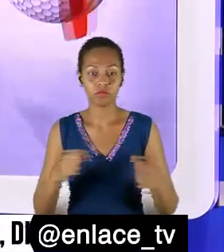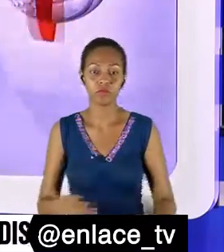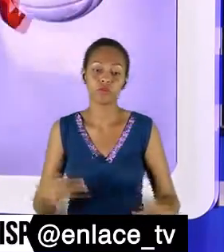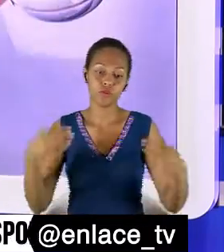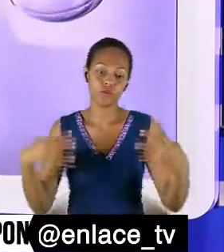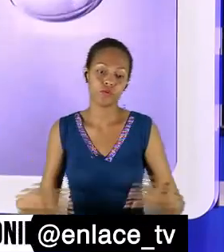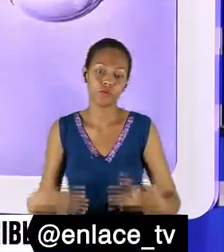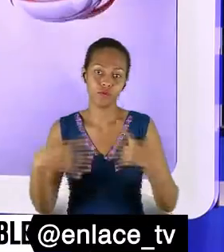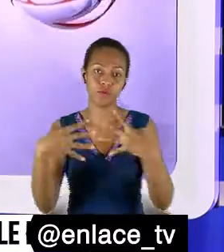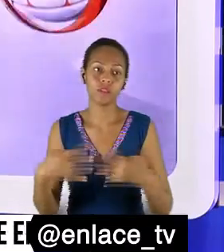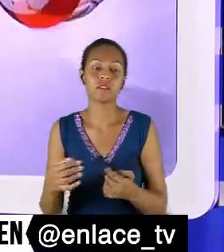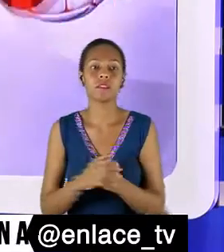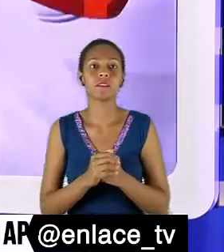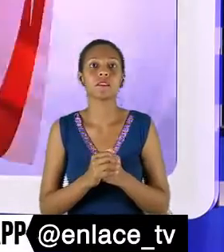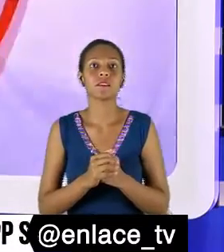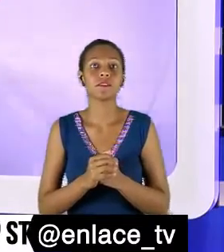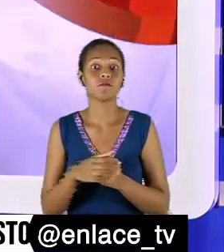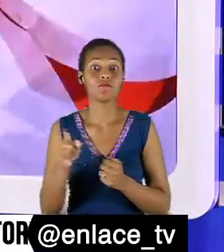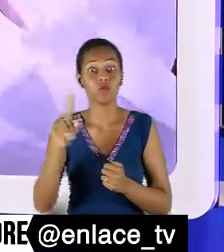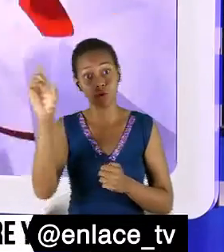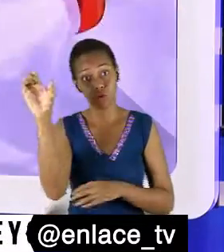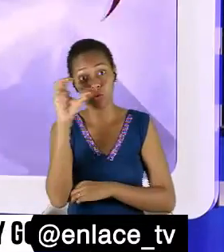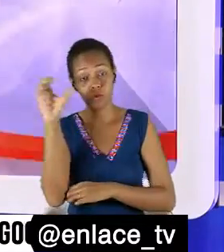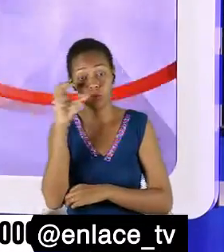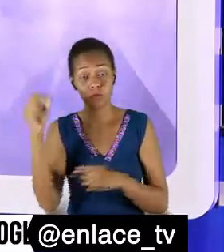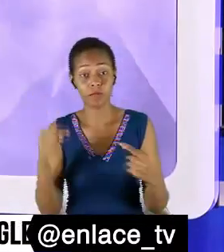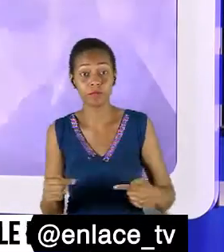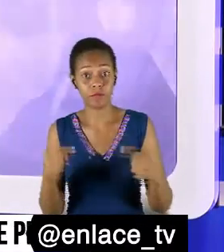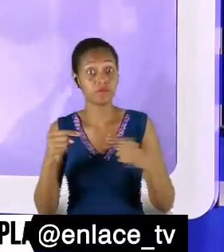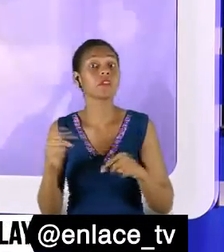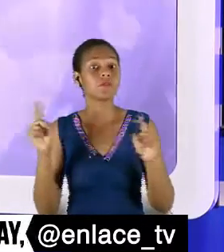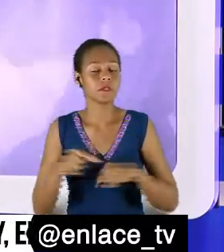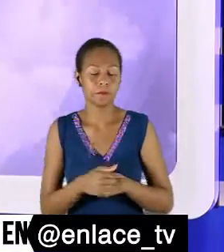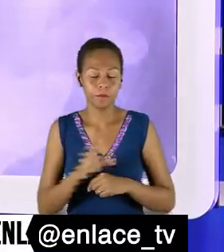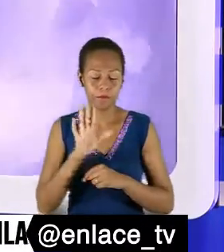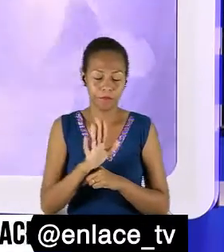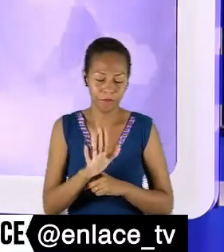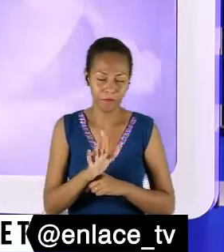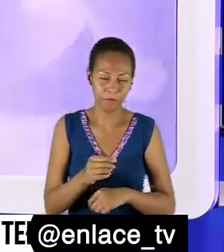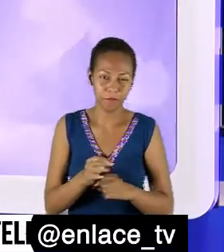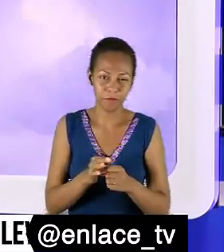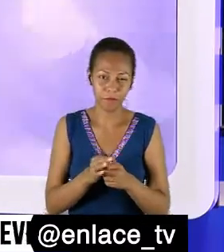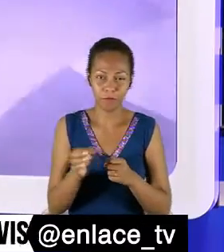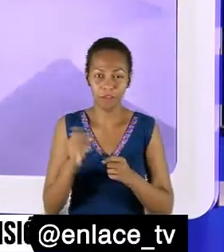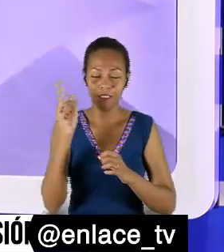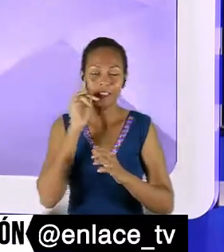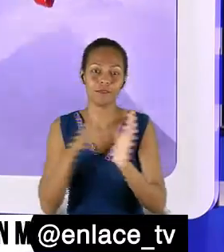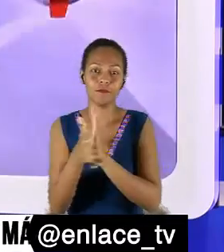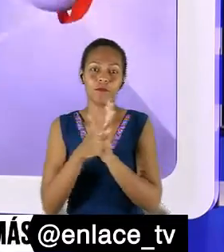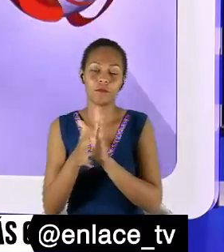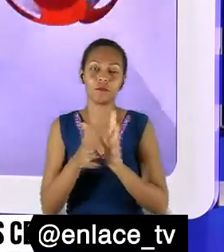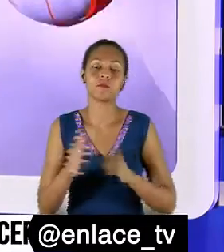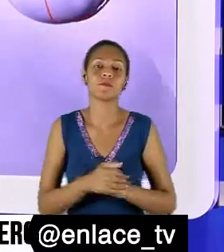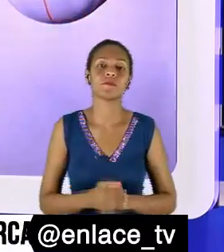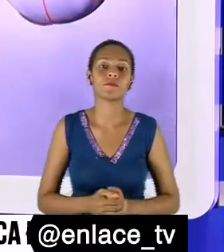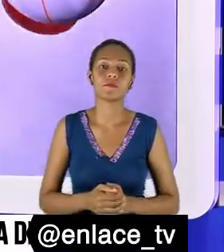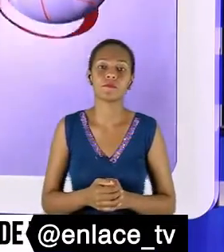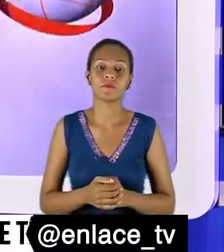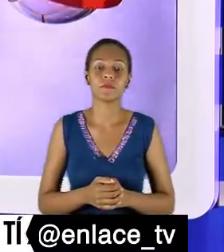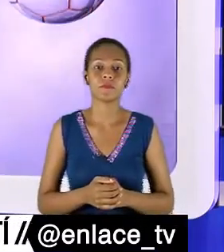viernes. El compromiso de la Selección Colombia. Información en minutos con Ariel Quiseno Mendoza desde territorio norteamericano. Es el momento de